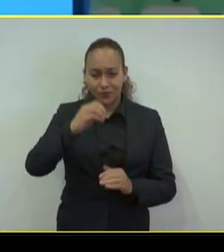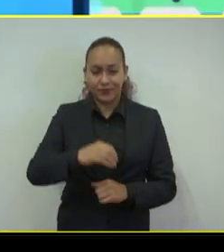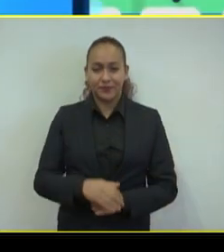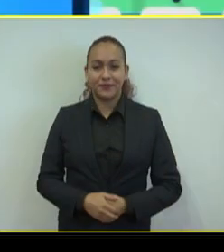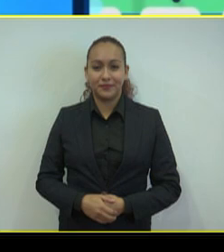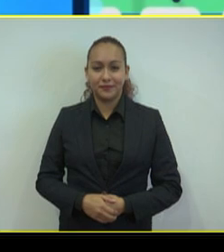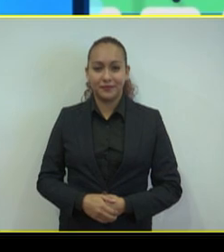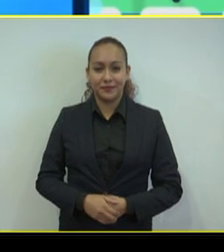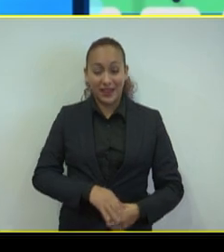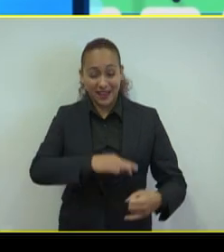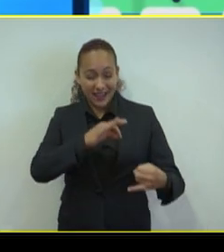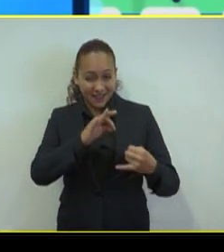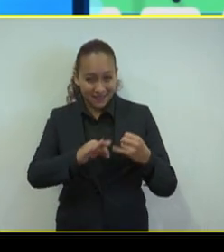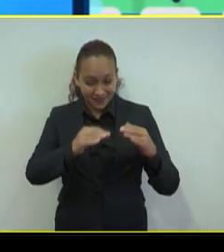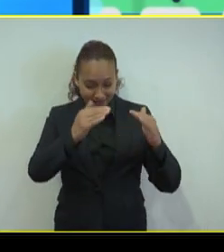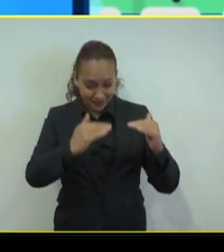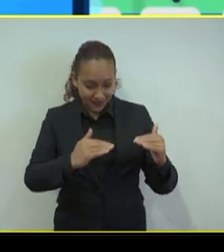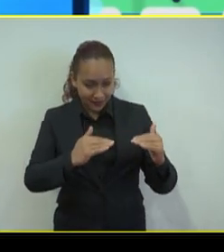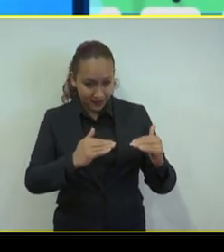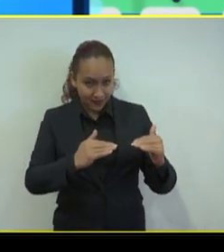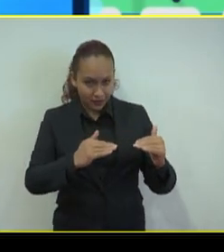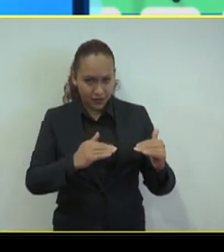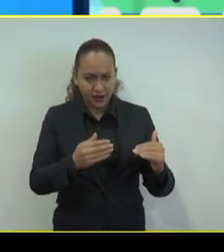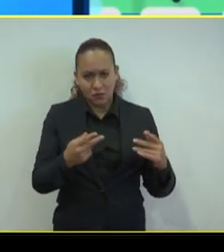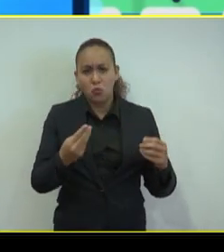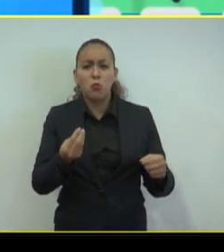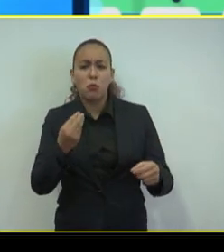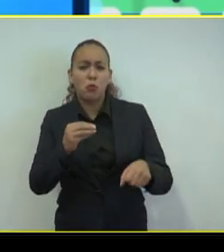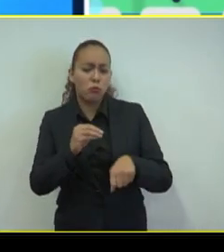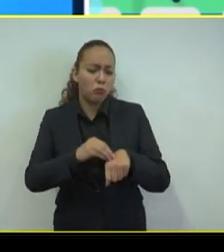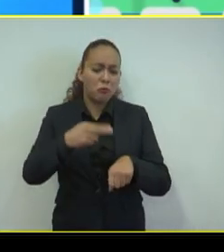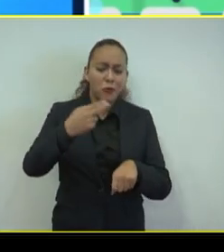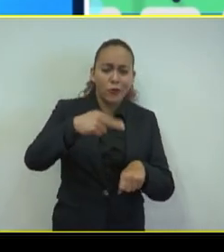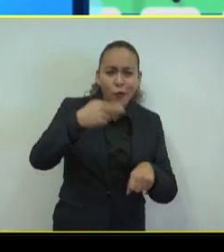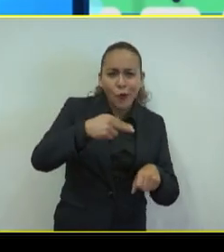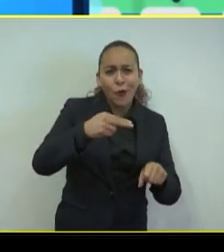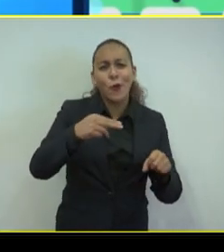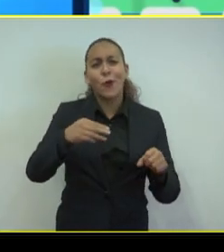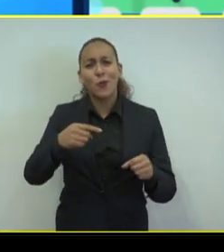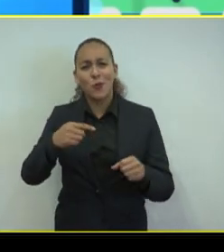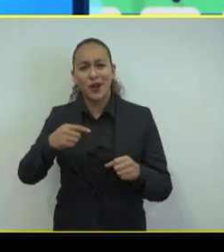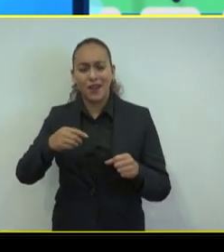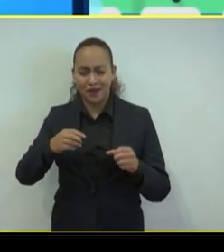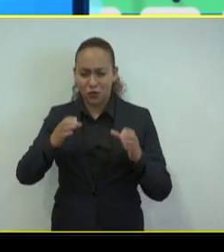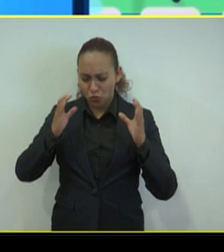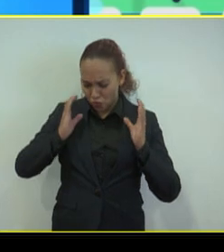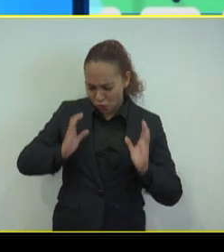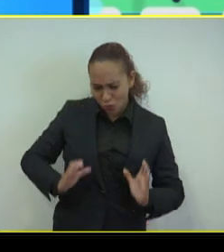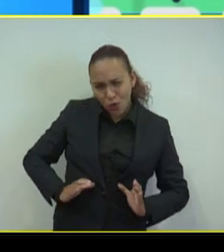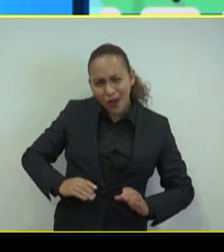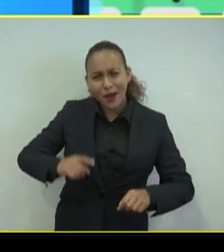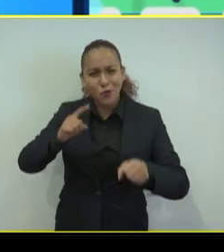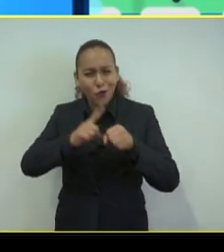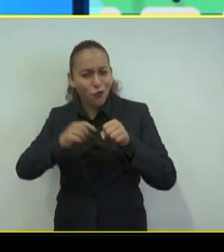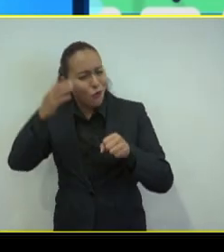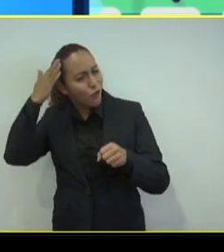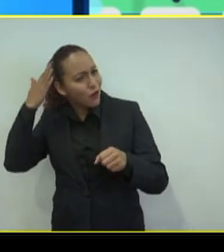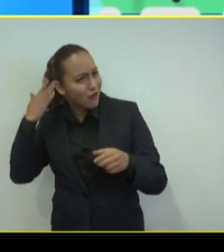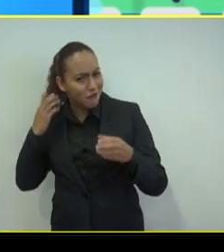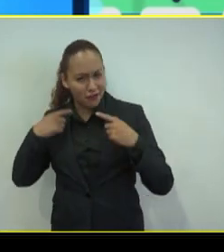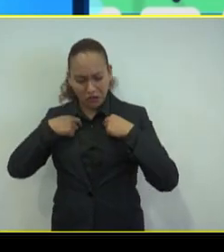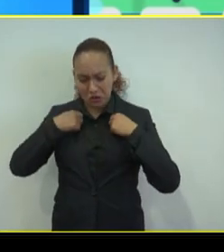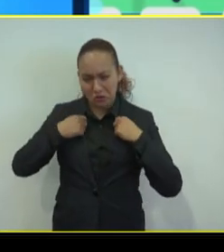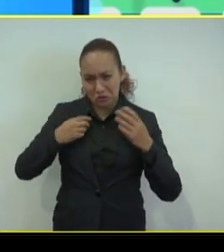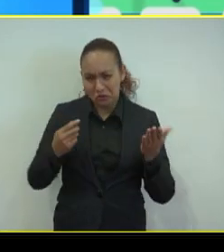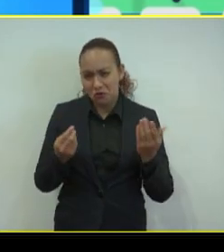Para finalizar esta primera parte, el usuario podrá personalizar su personaje, cambiando características como el tono de piel, color de cabello o el color de la ropa. Al finalizar